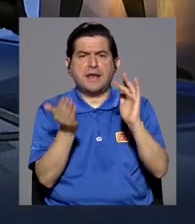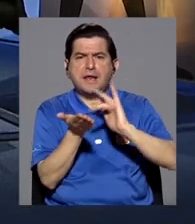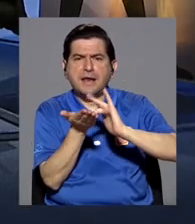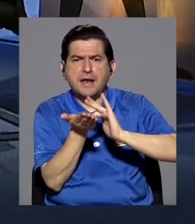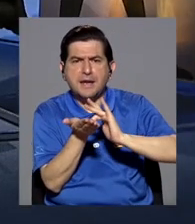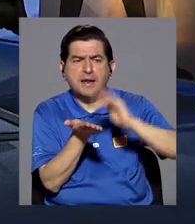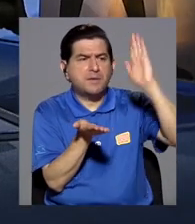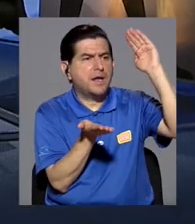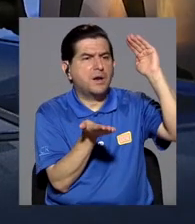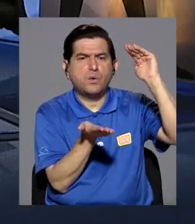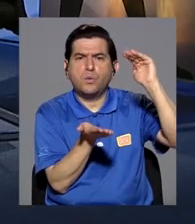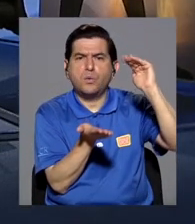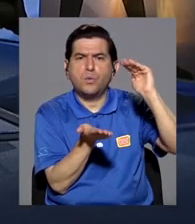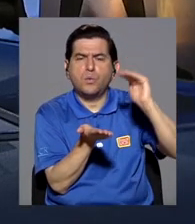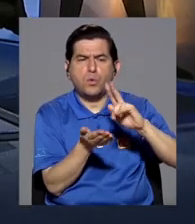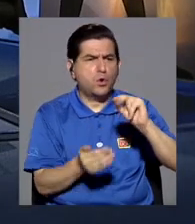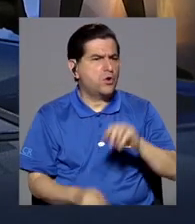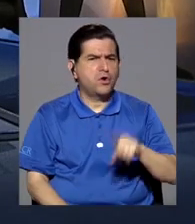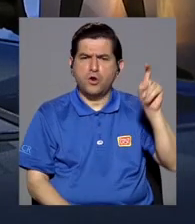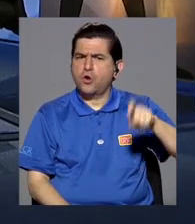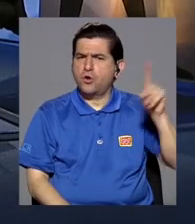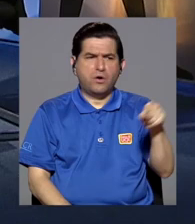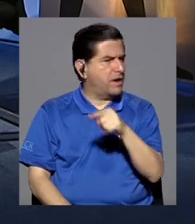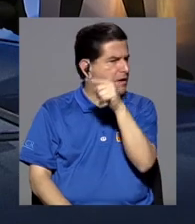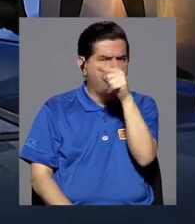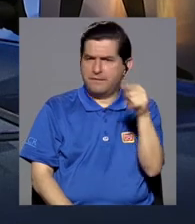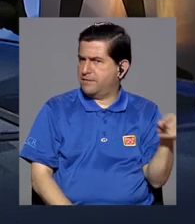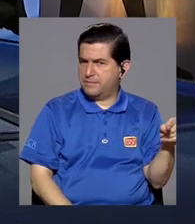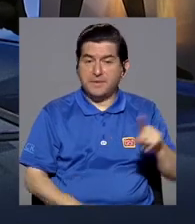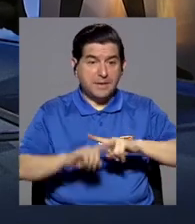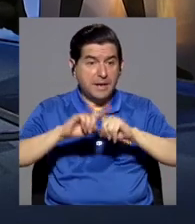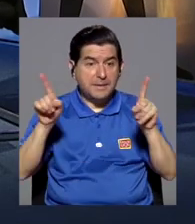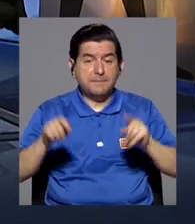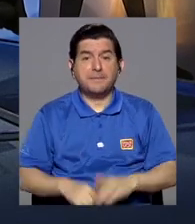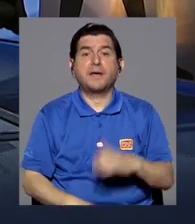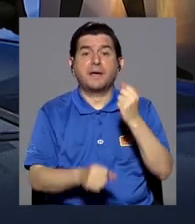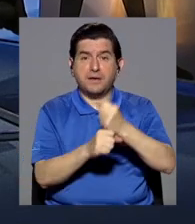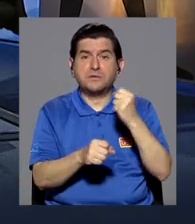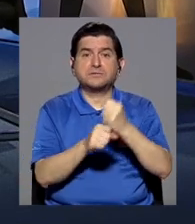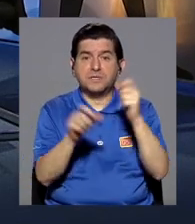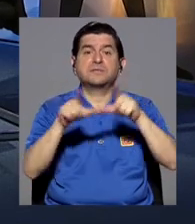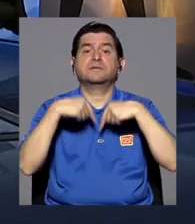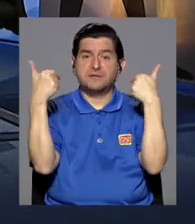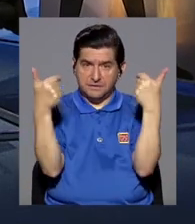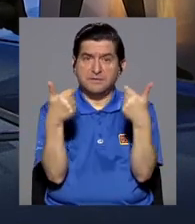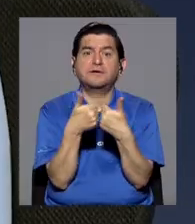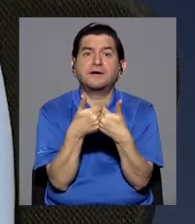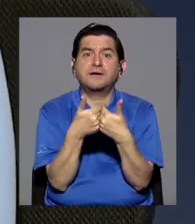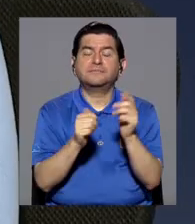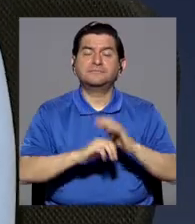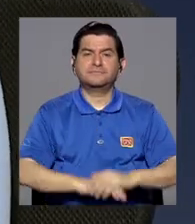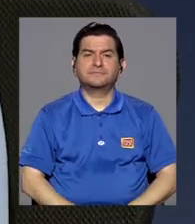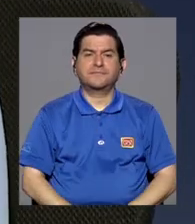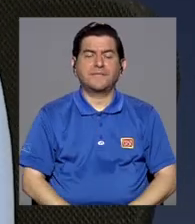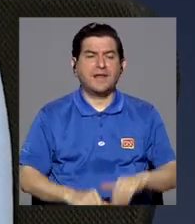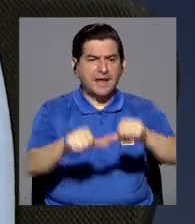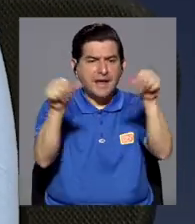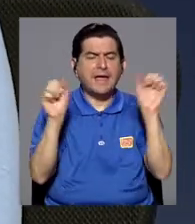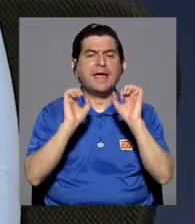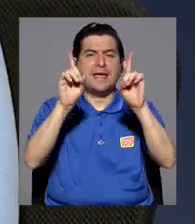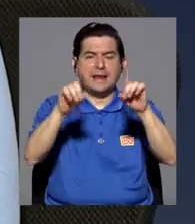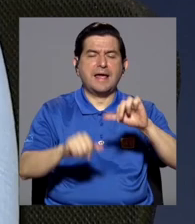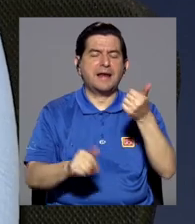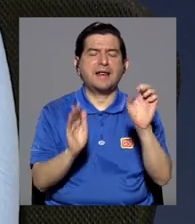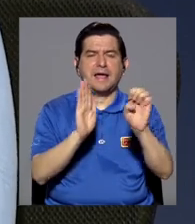medicamento fueron disminuyendo no porque haya que quitar medicamentos y no porque se pueda trabajar en conjunto en cuanto al área educativa